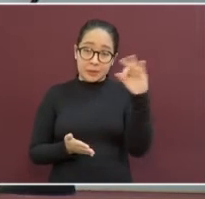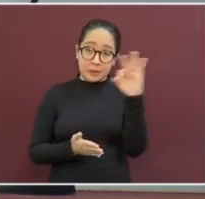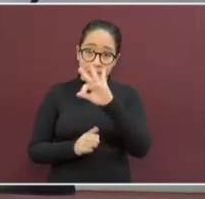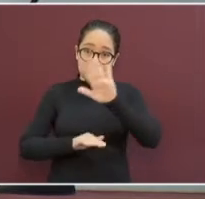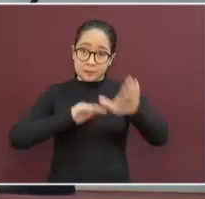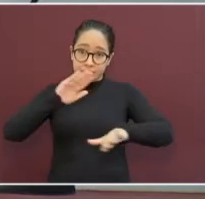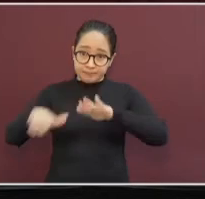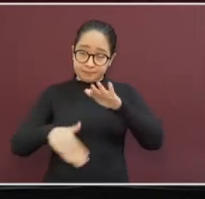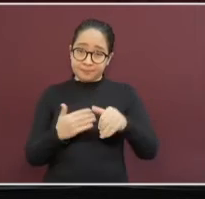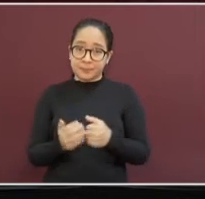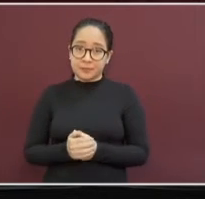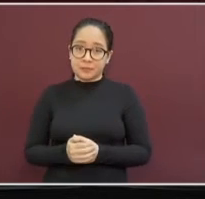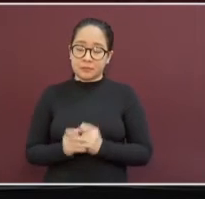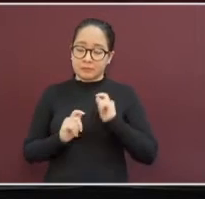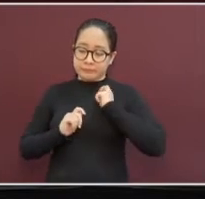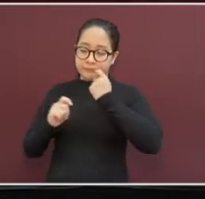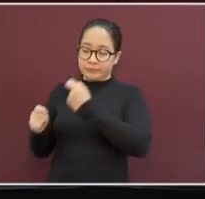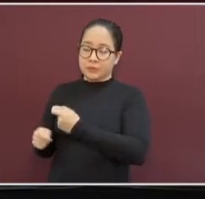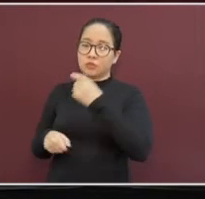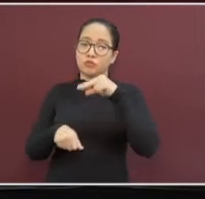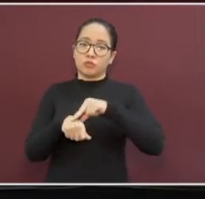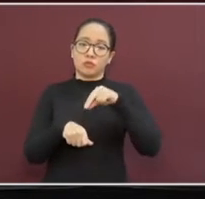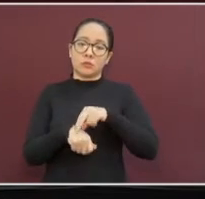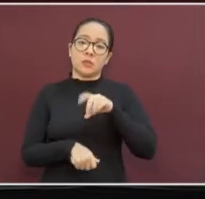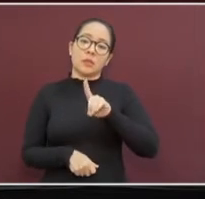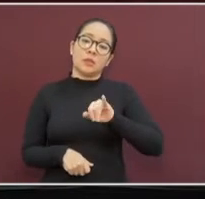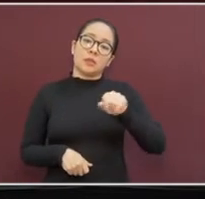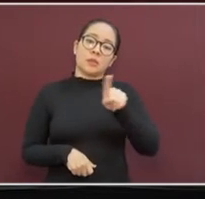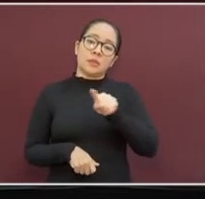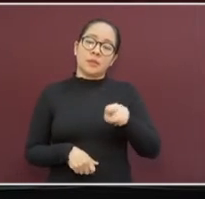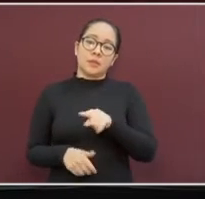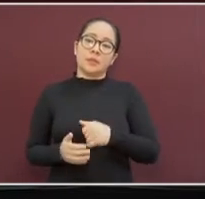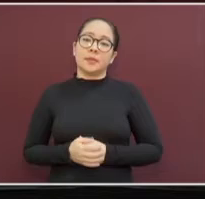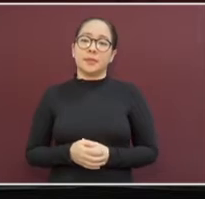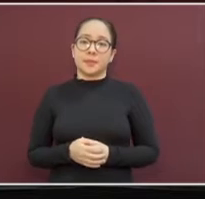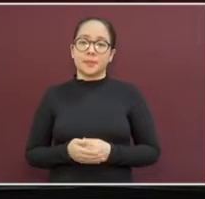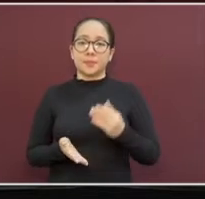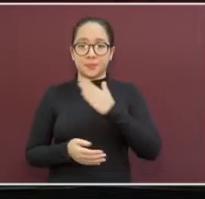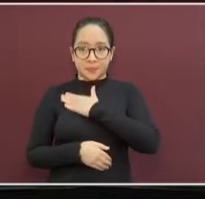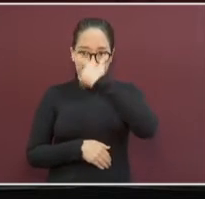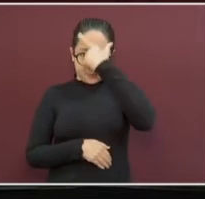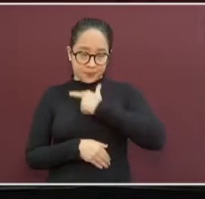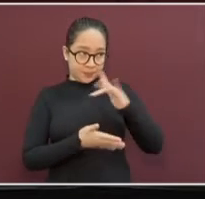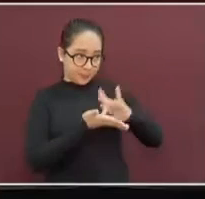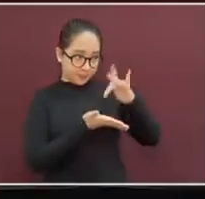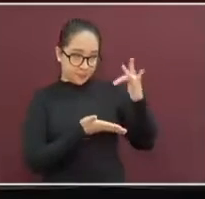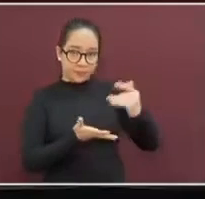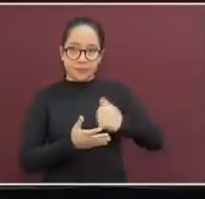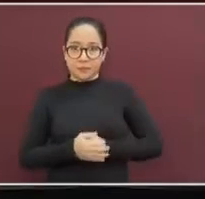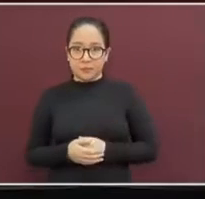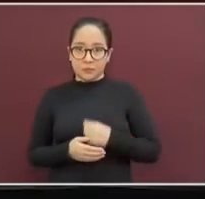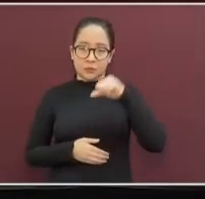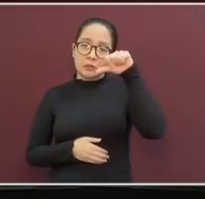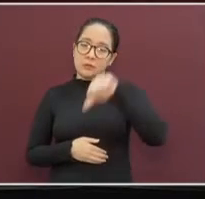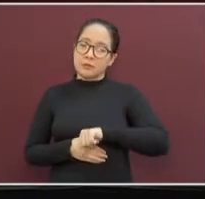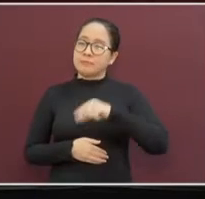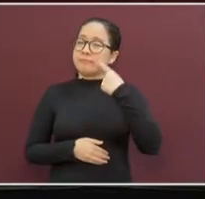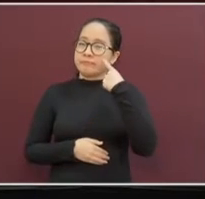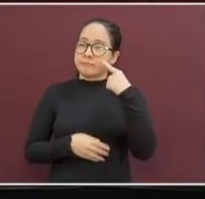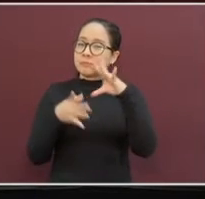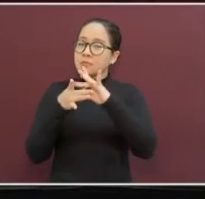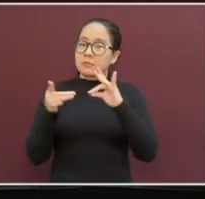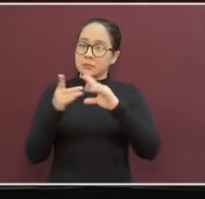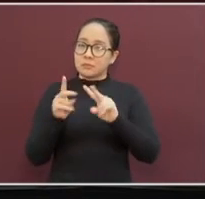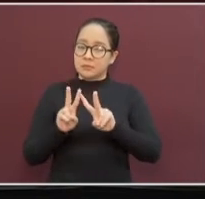ahora paso el turno a la doctora díaz del castillo buenas noches gracias doctora el día de hoy tocaremos un tema